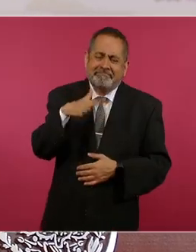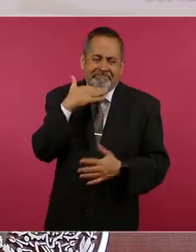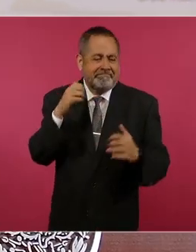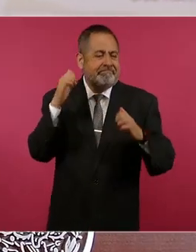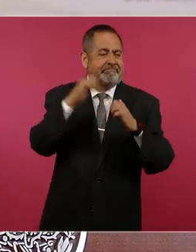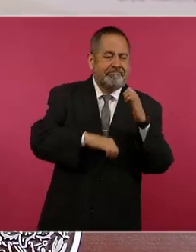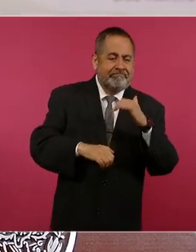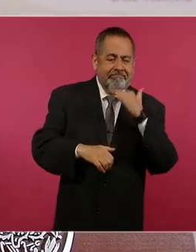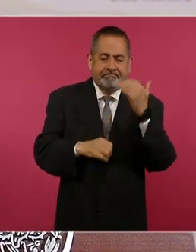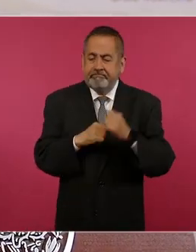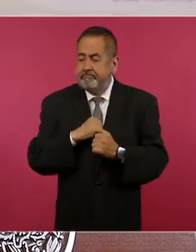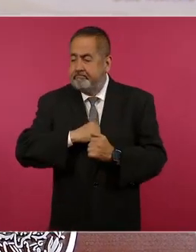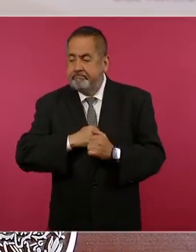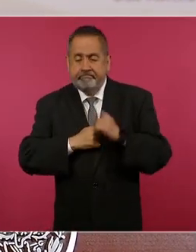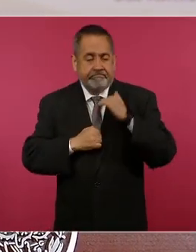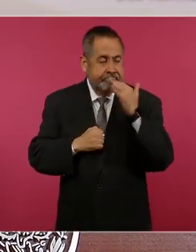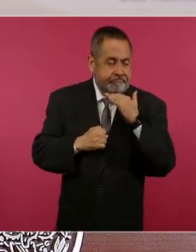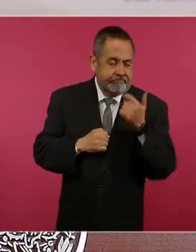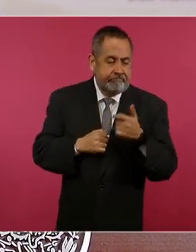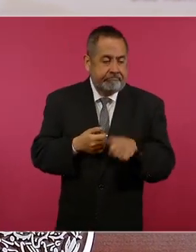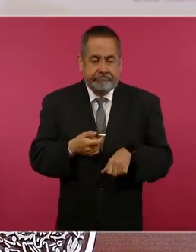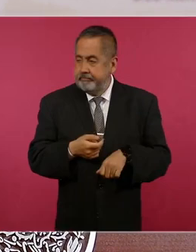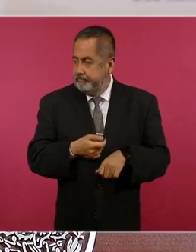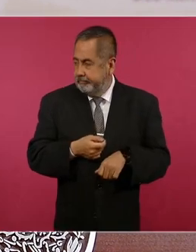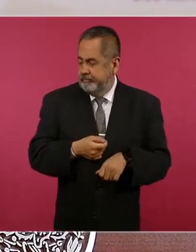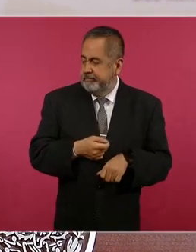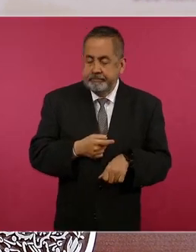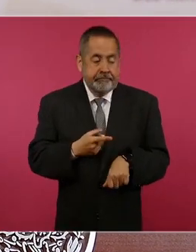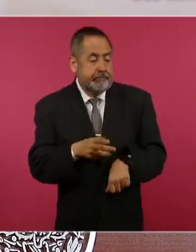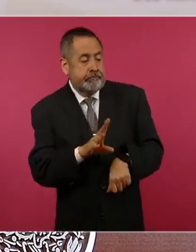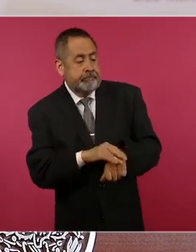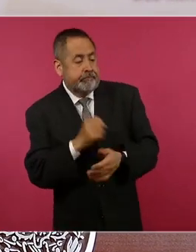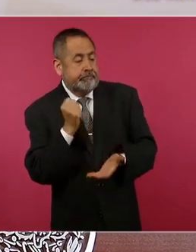la entrega de concesiones.